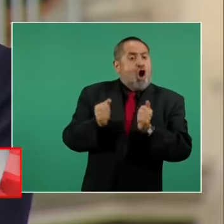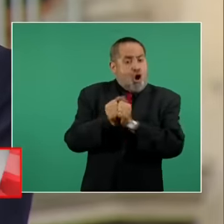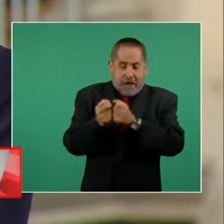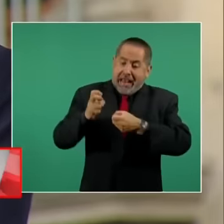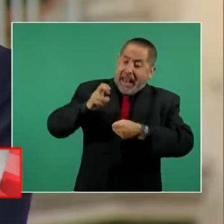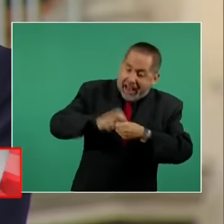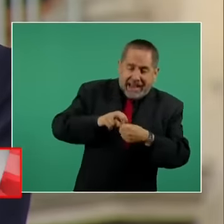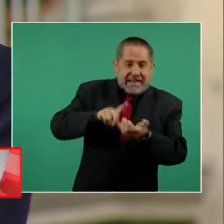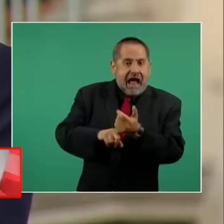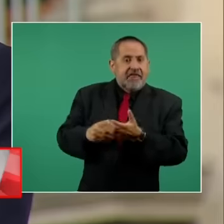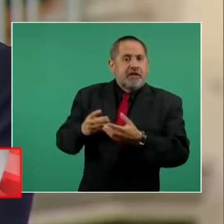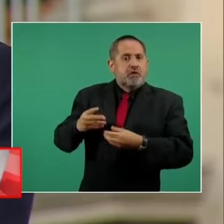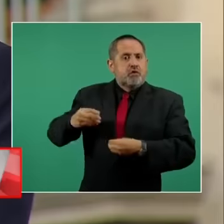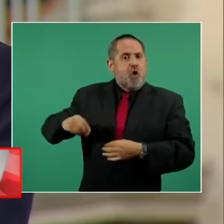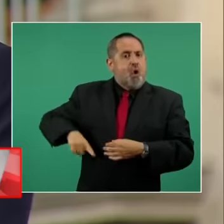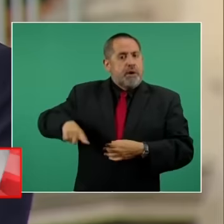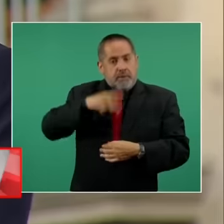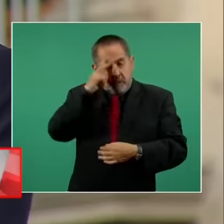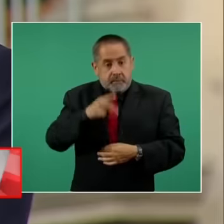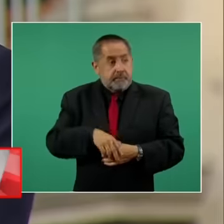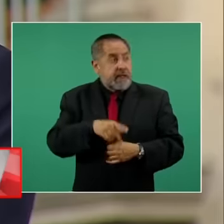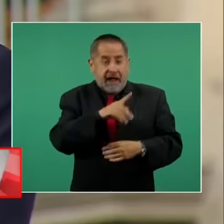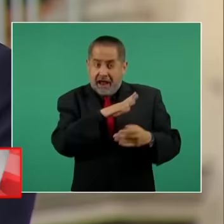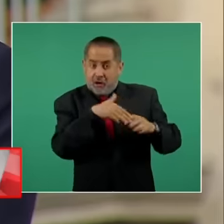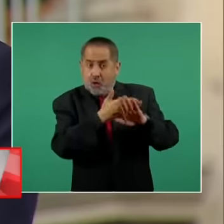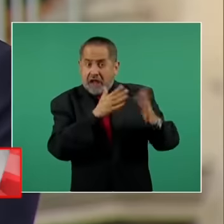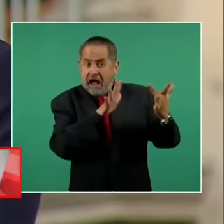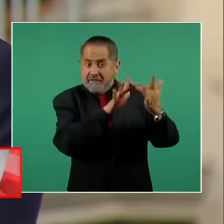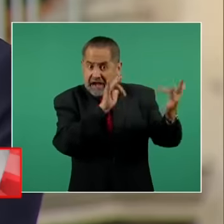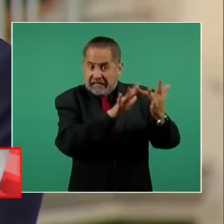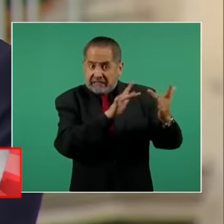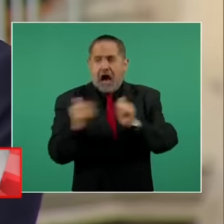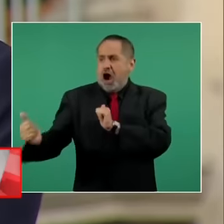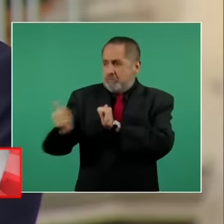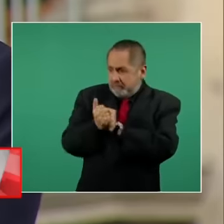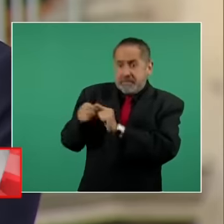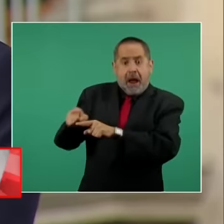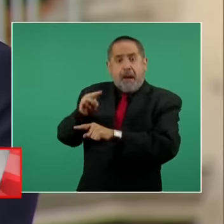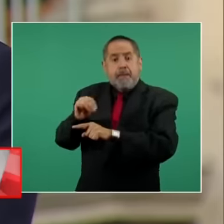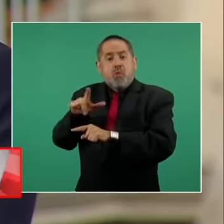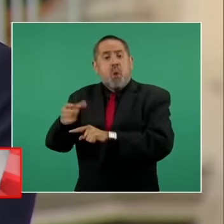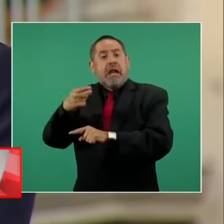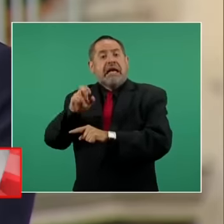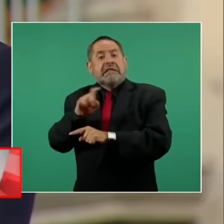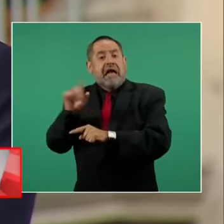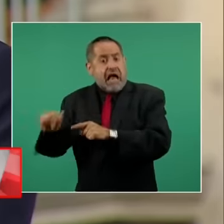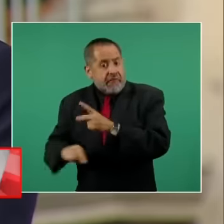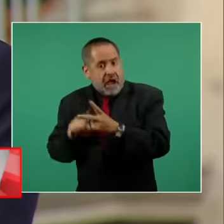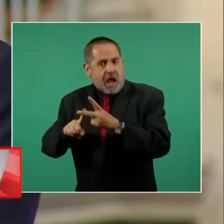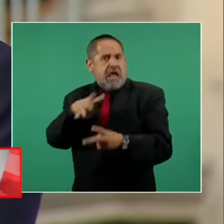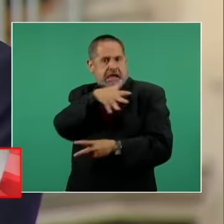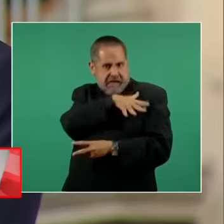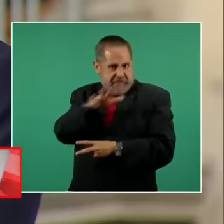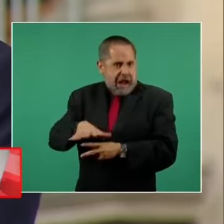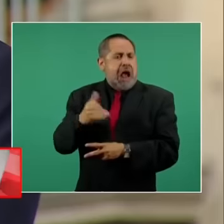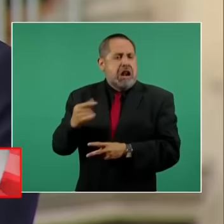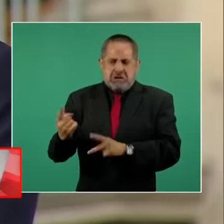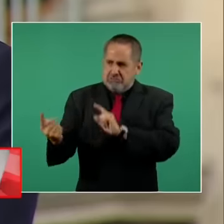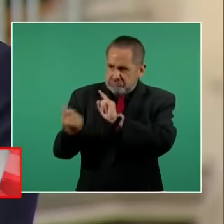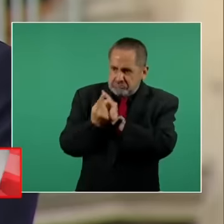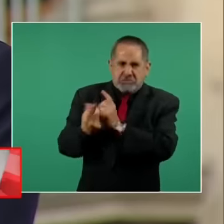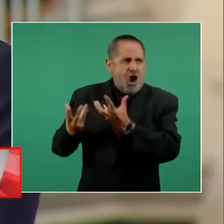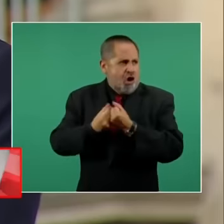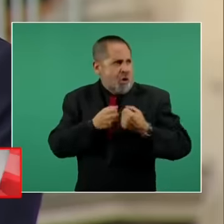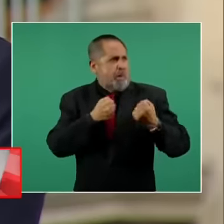contra los franceses sirvieron al ejército mexicano los hermanos Manuel y Rafael de Quesada y Loynaz, general y coronel